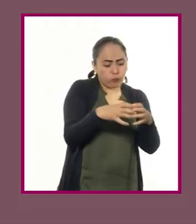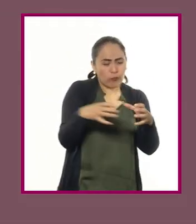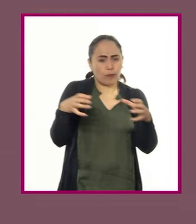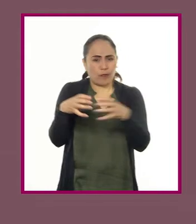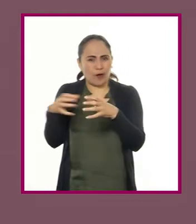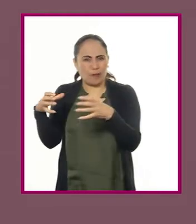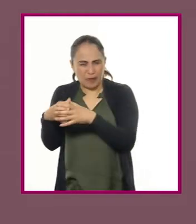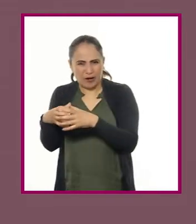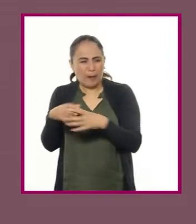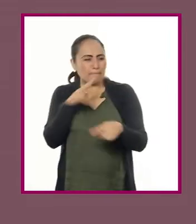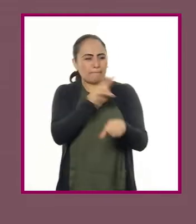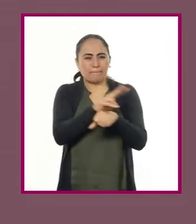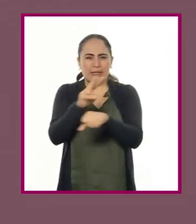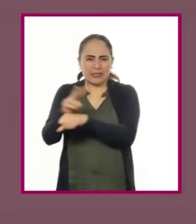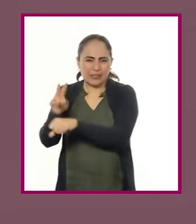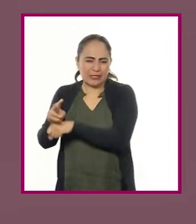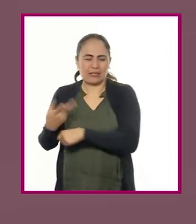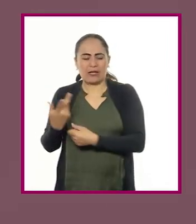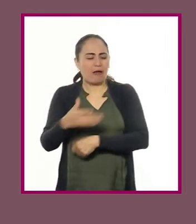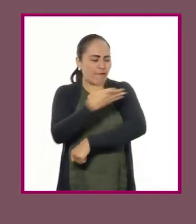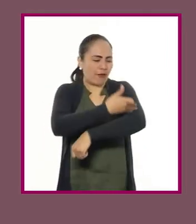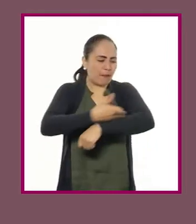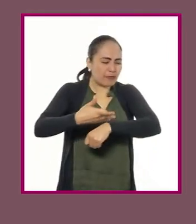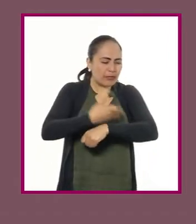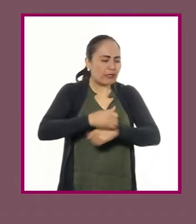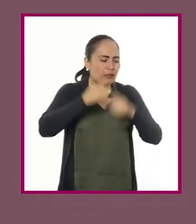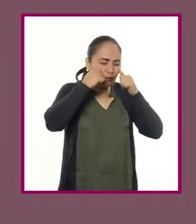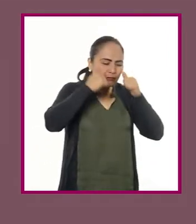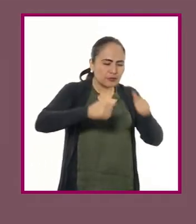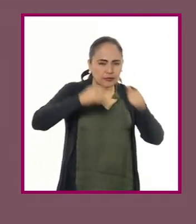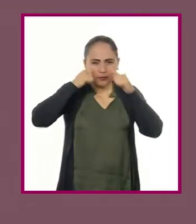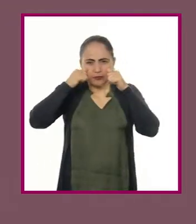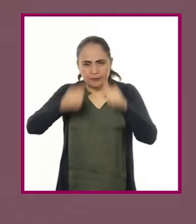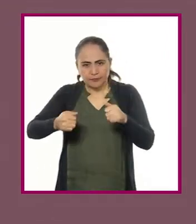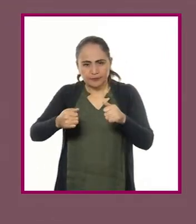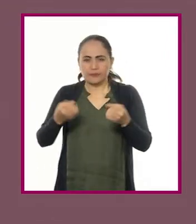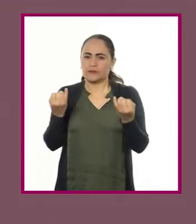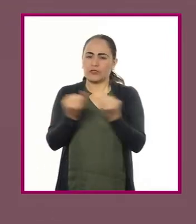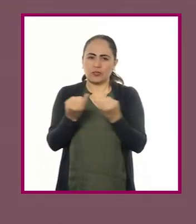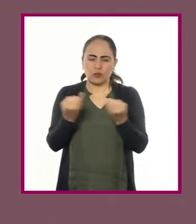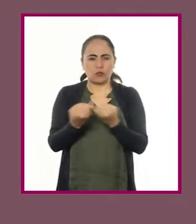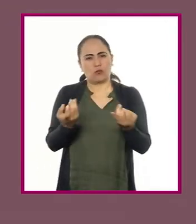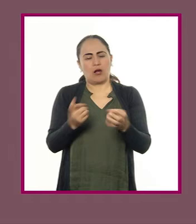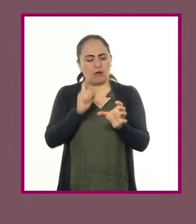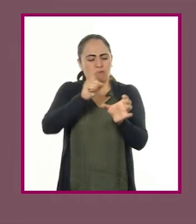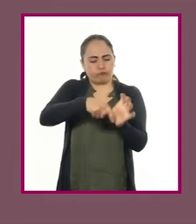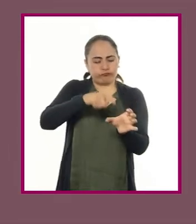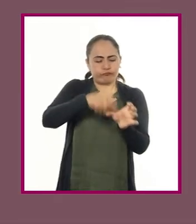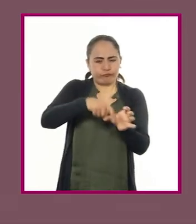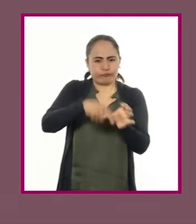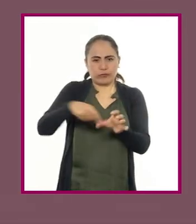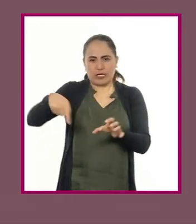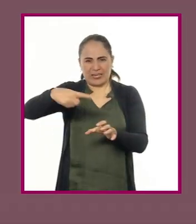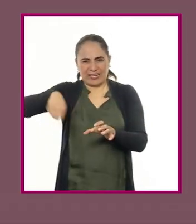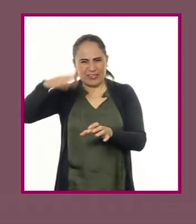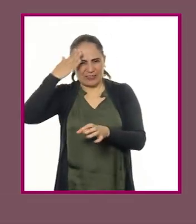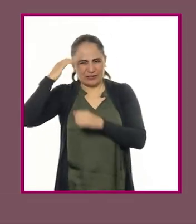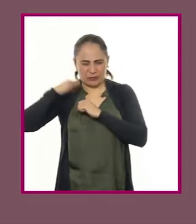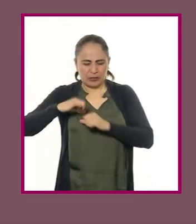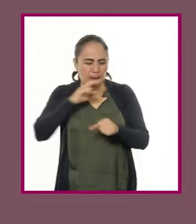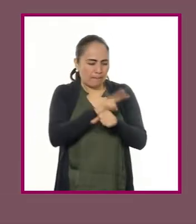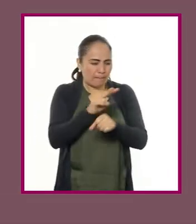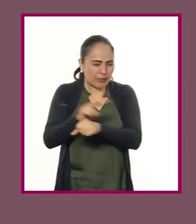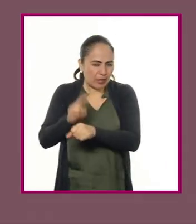por el bien de las familias y de los miembros de estas cofradías. Por ejemplo,